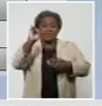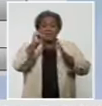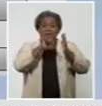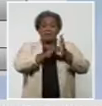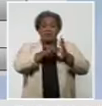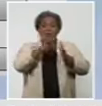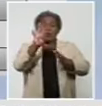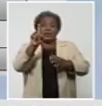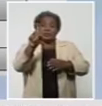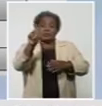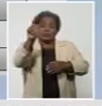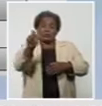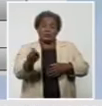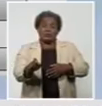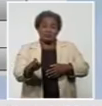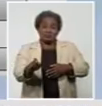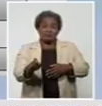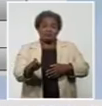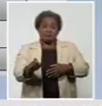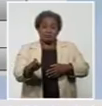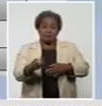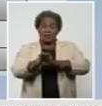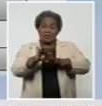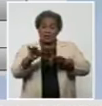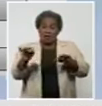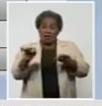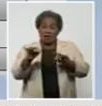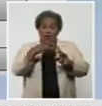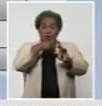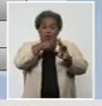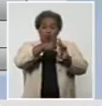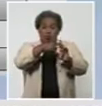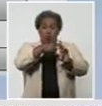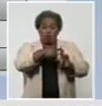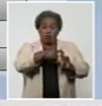6.041 personas, y ya se suman